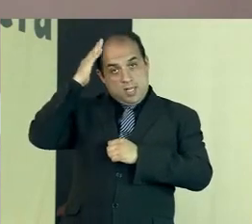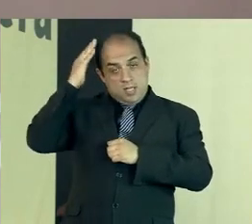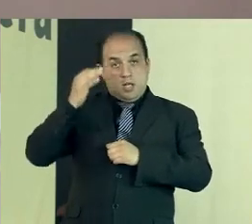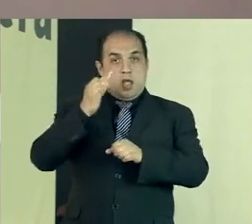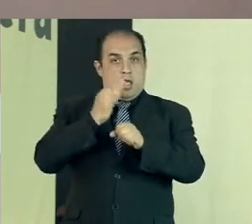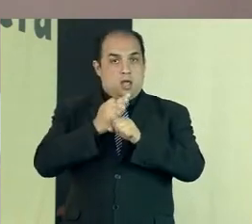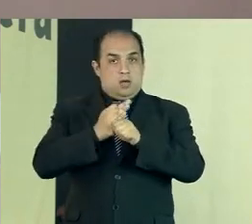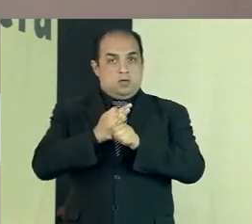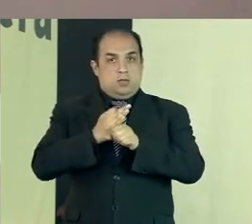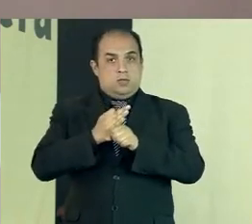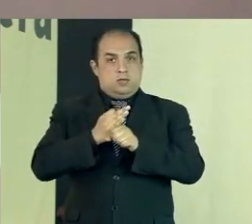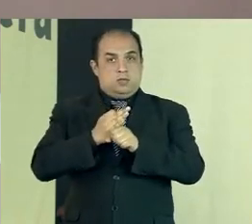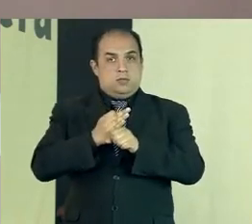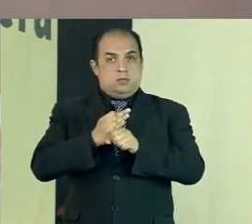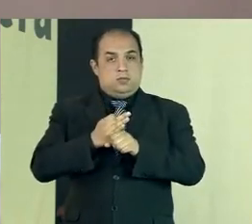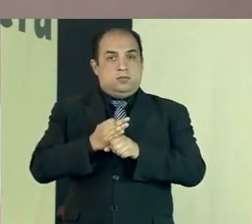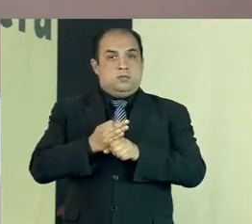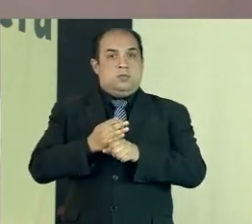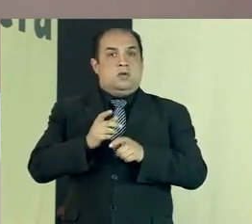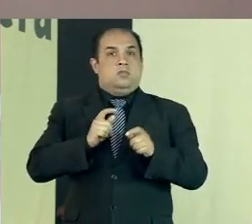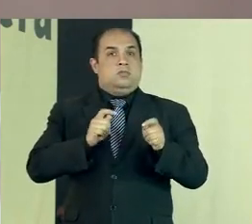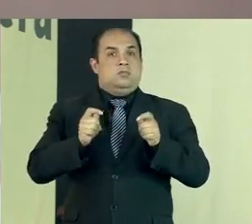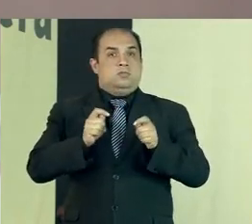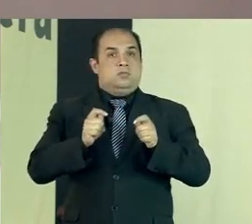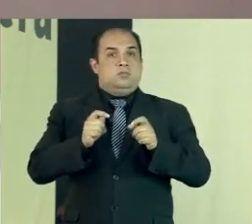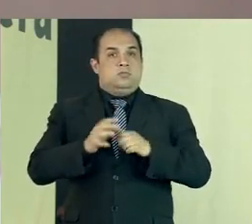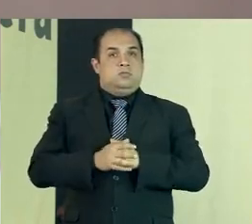este momento por años ya para